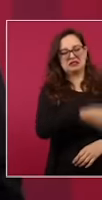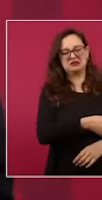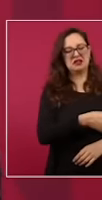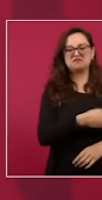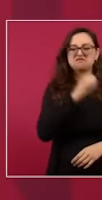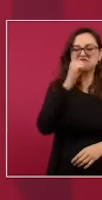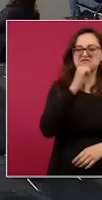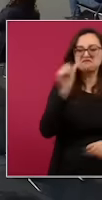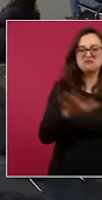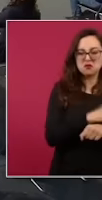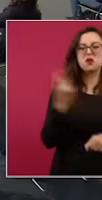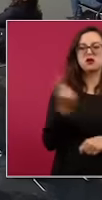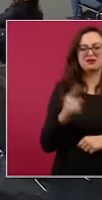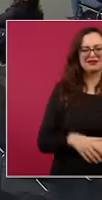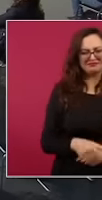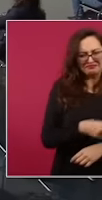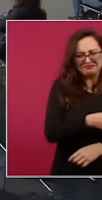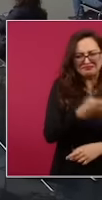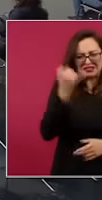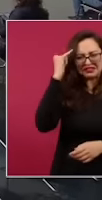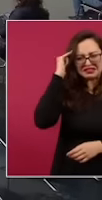serrano.